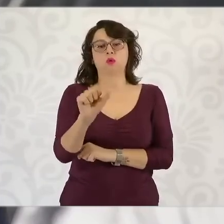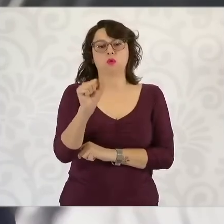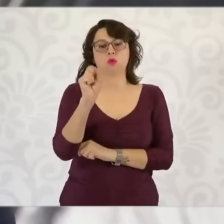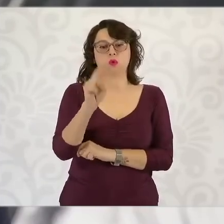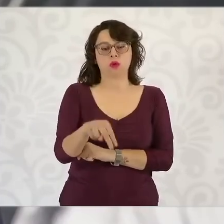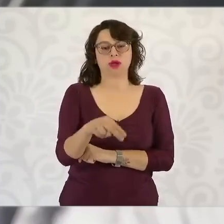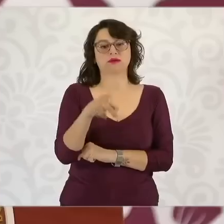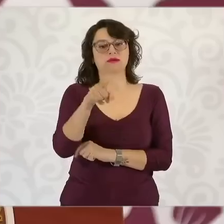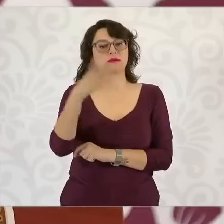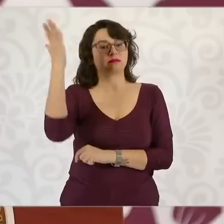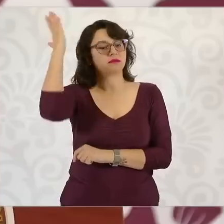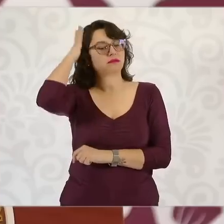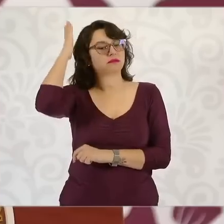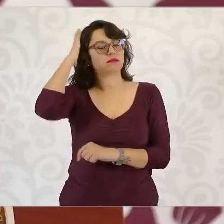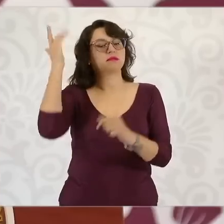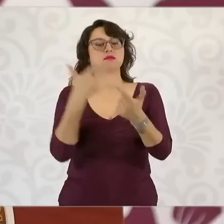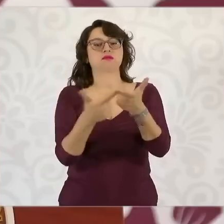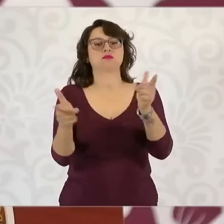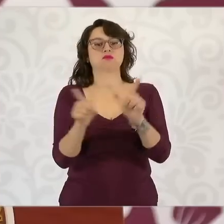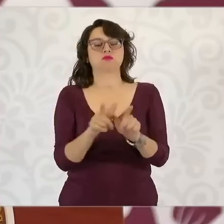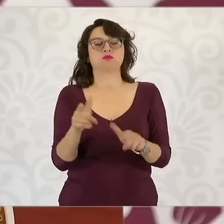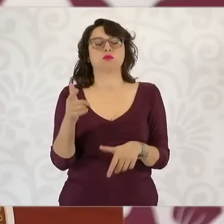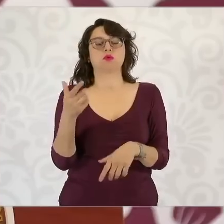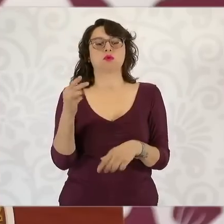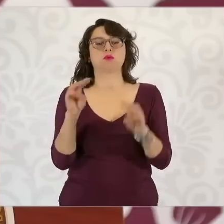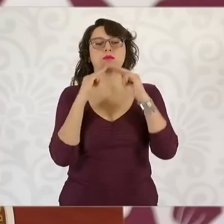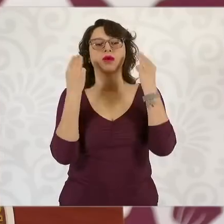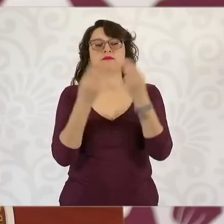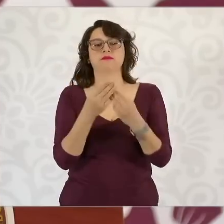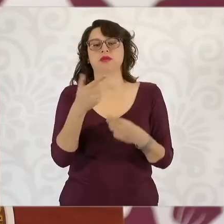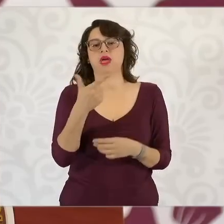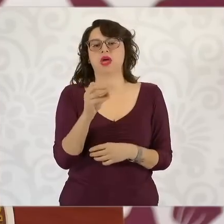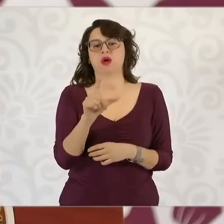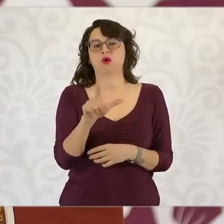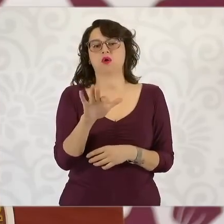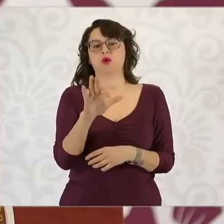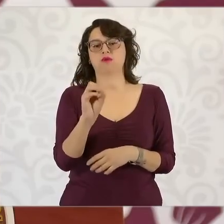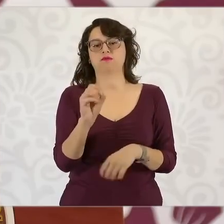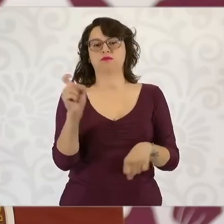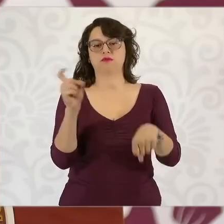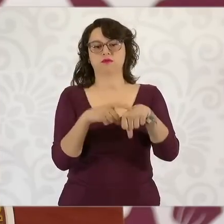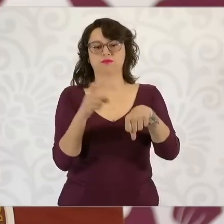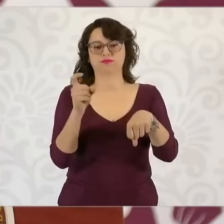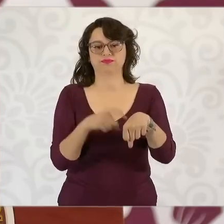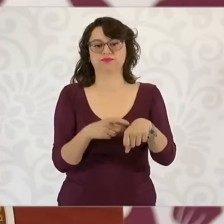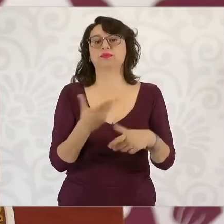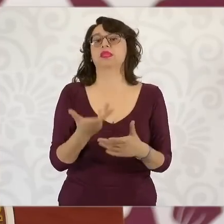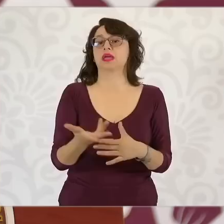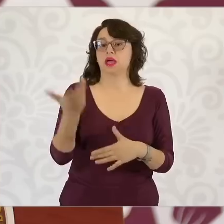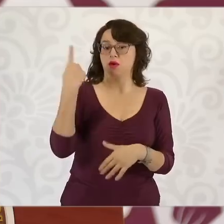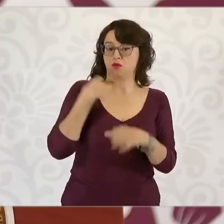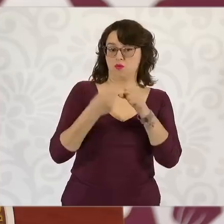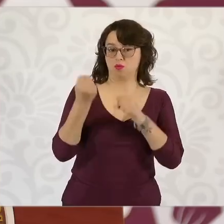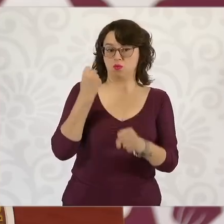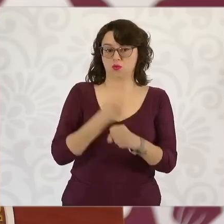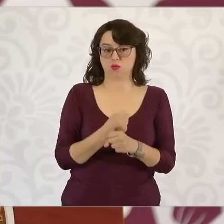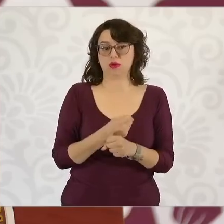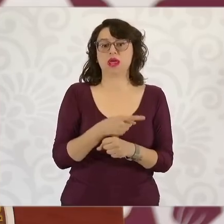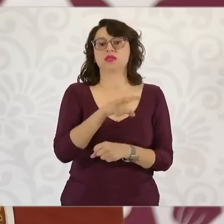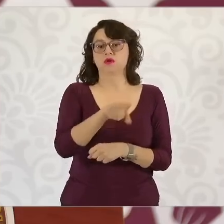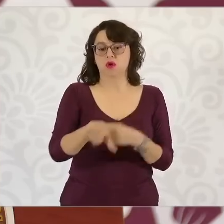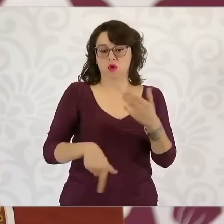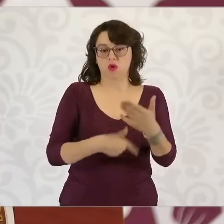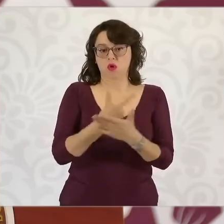del Cártel del Golfo, facción de los Escorpiones. En noviembre del 2024 revocó la medida de prisión preventiva de José Alfredo N., alias El